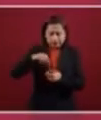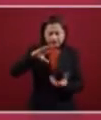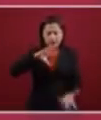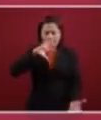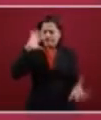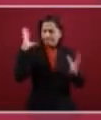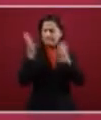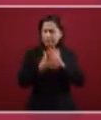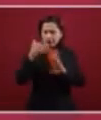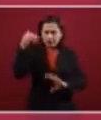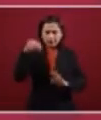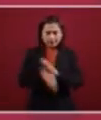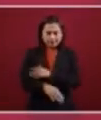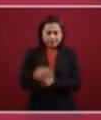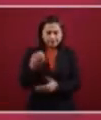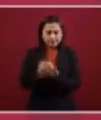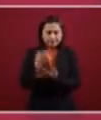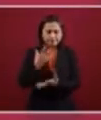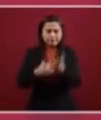salí a decir,